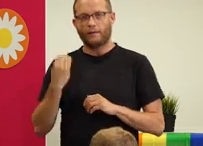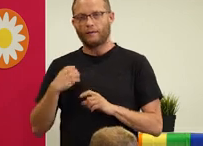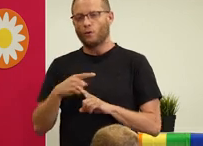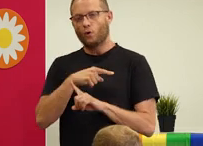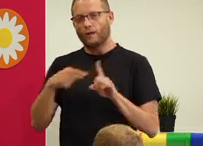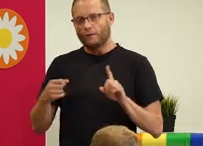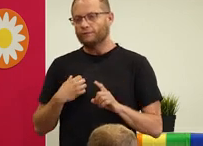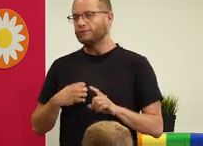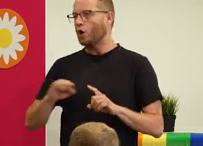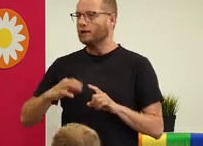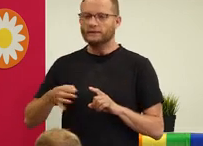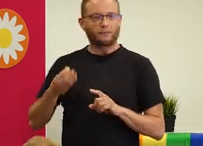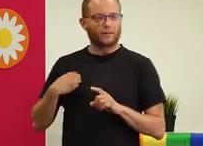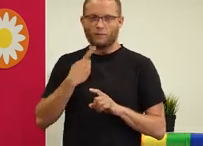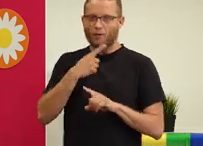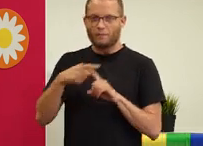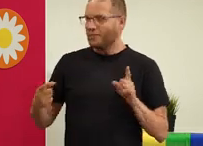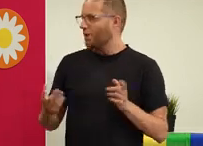medio...